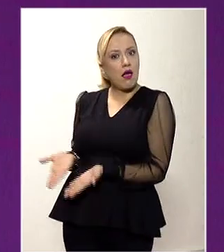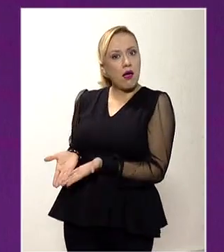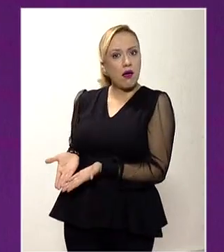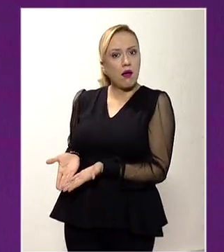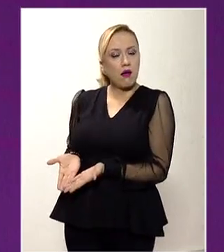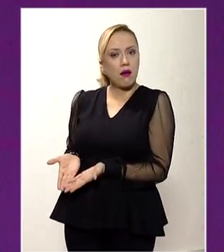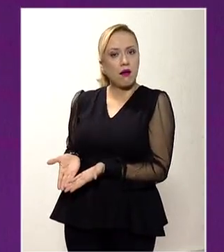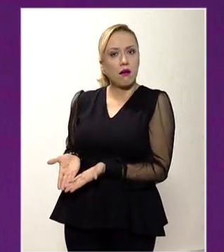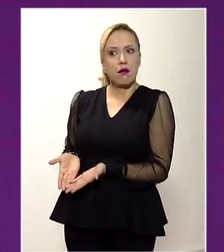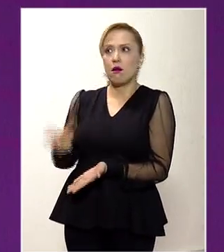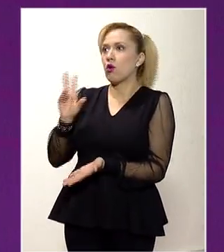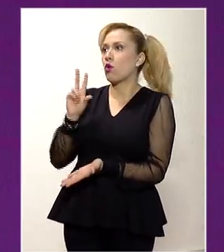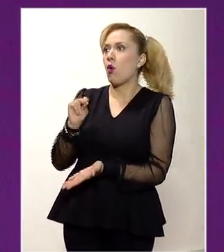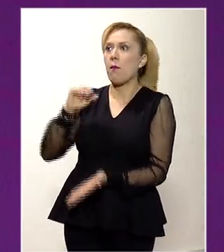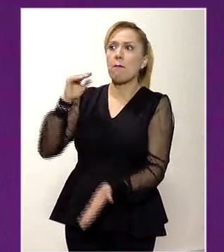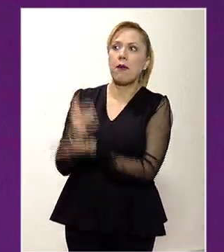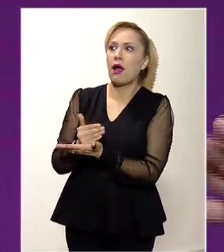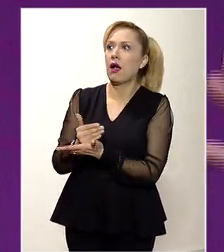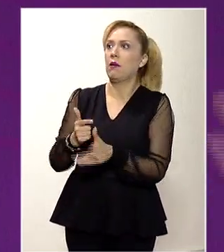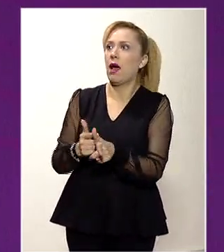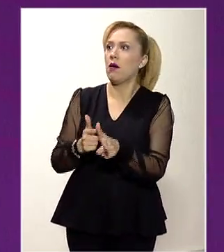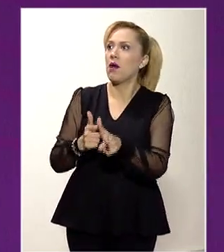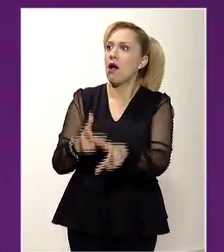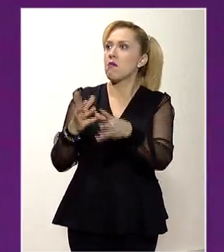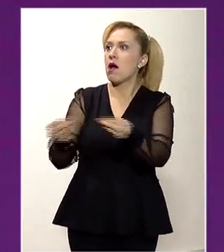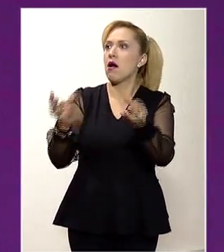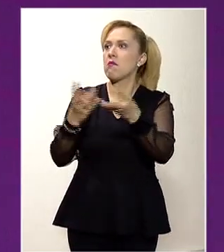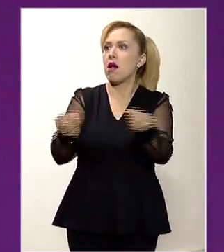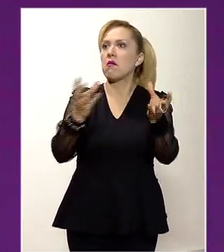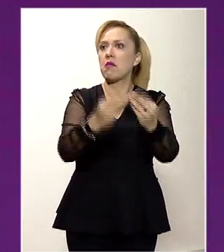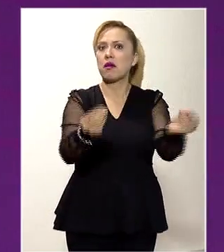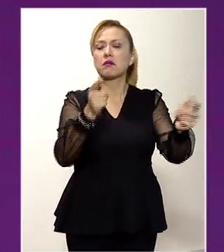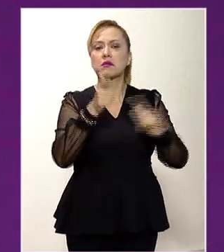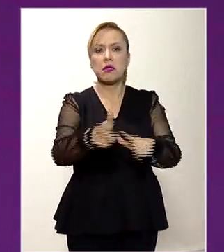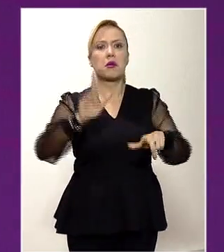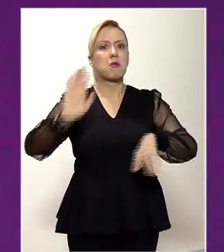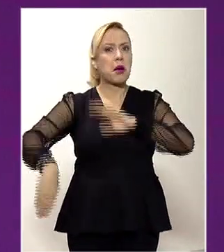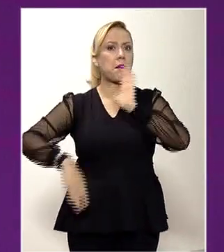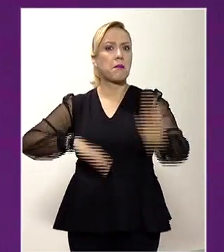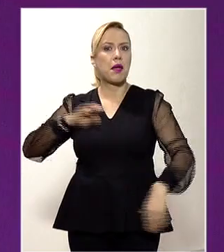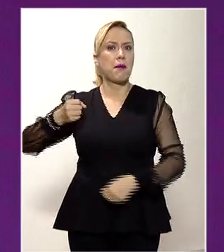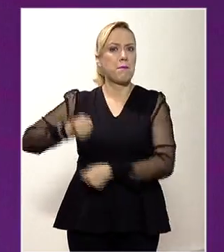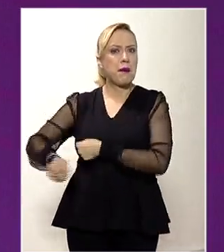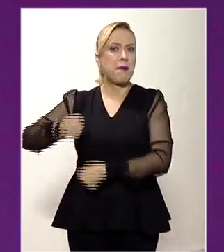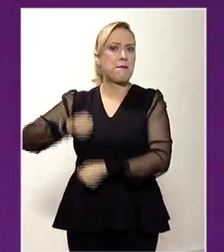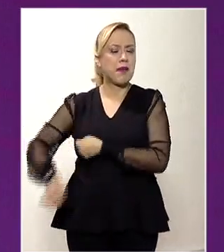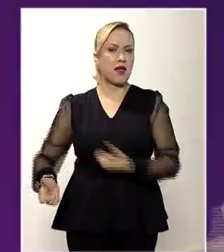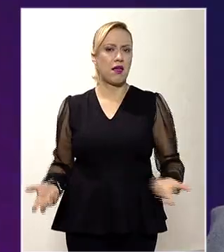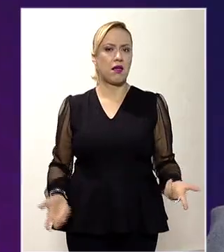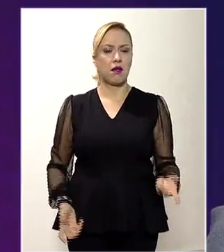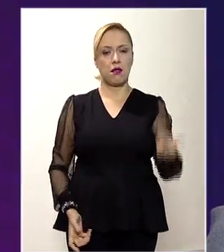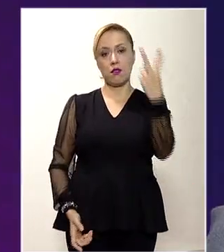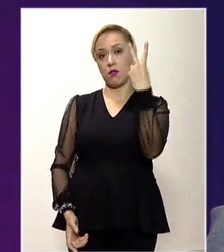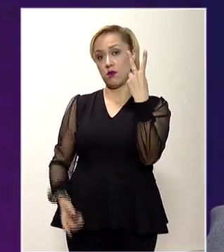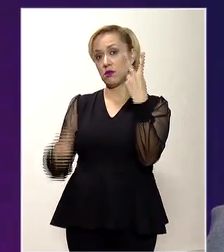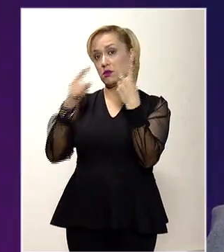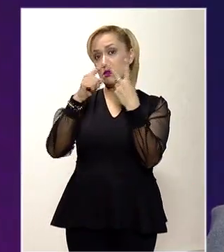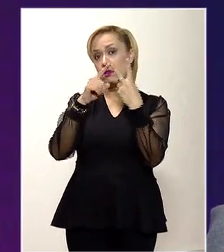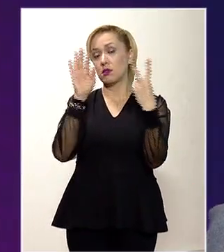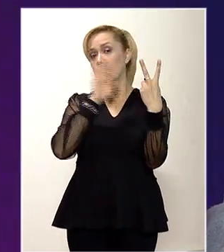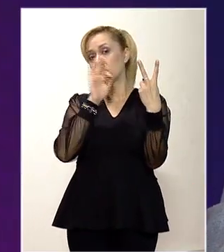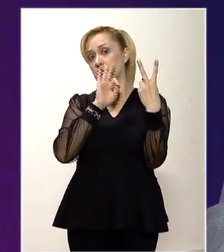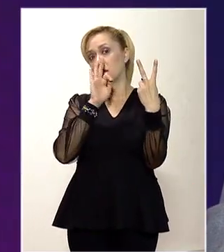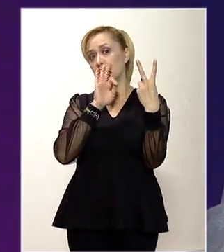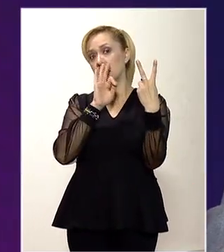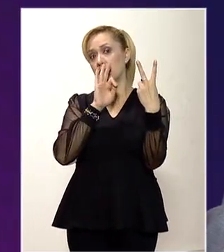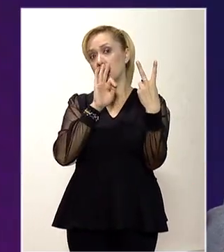si no para el conflicto que hay, vamos a seguir acumulando homicidios, desapariciones y torturas. Sí. Y dos, Sí, si esta Que estrategia... ya va a ser el nuevo